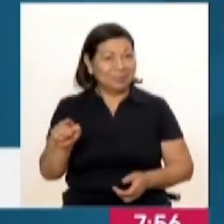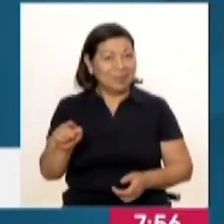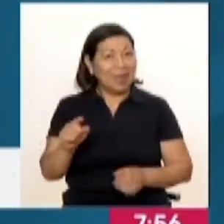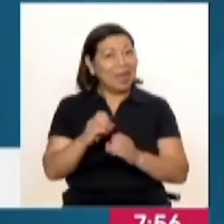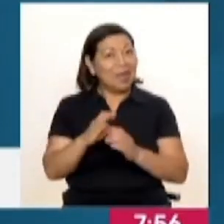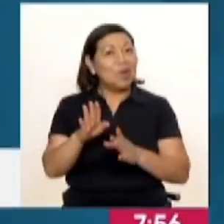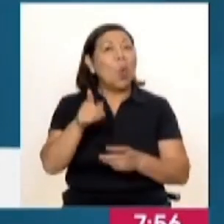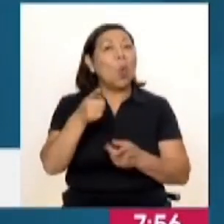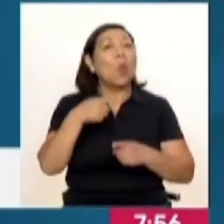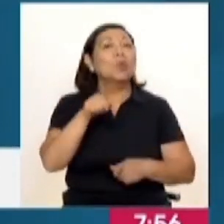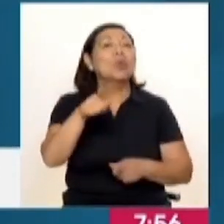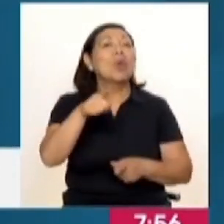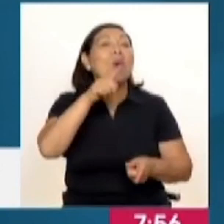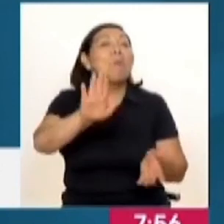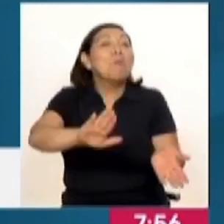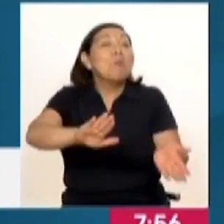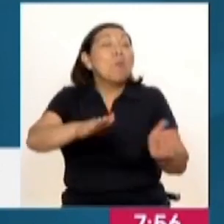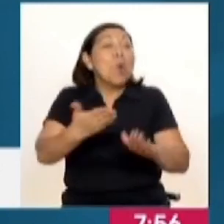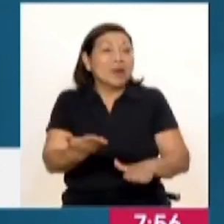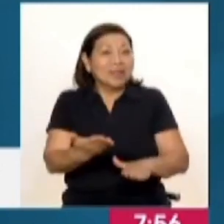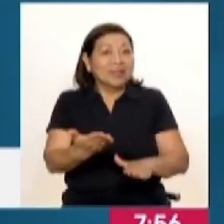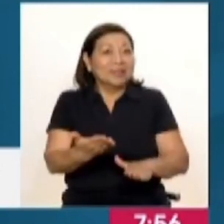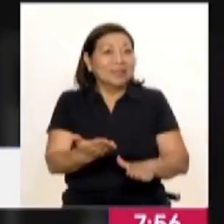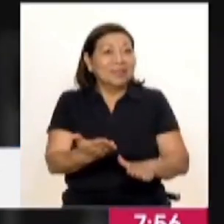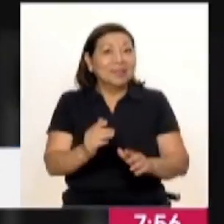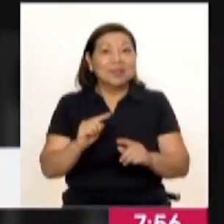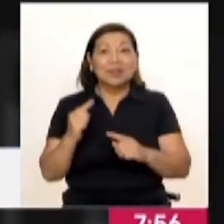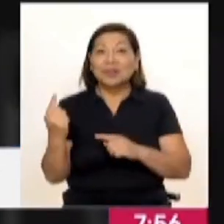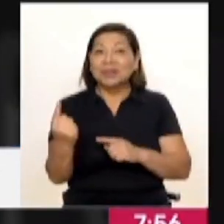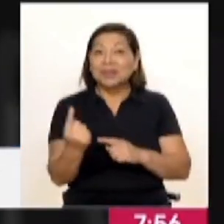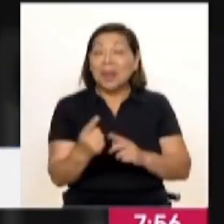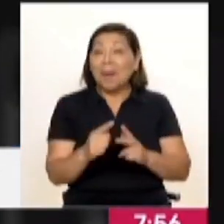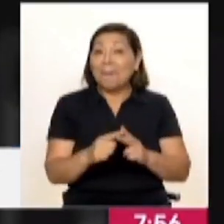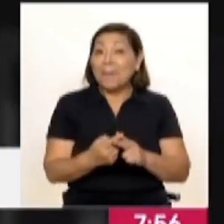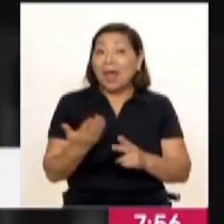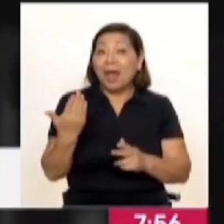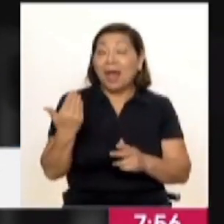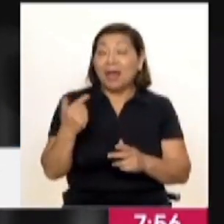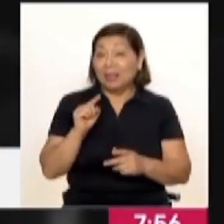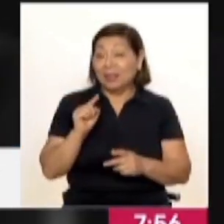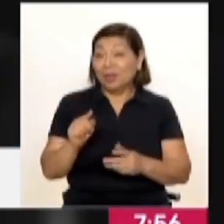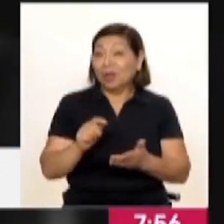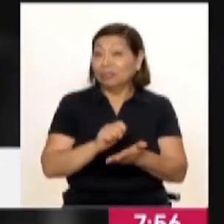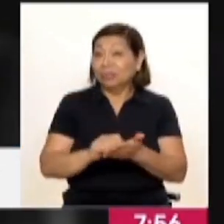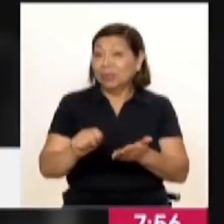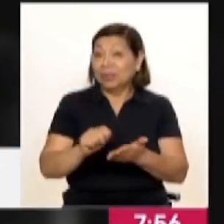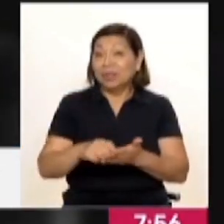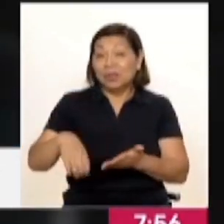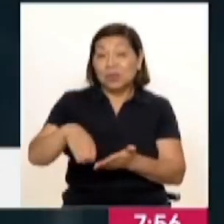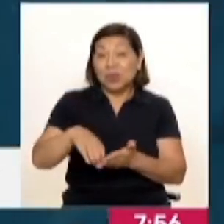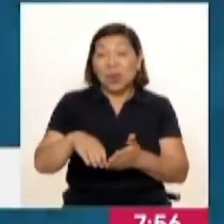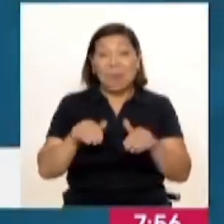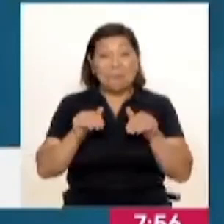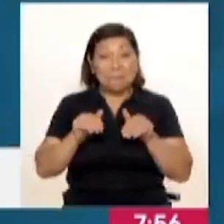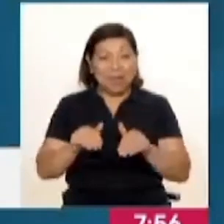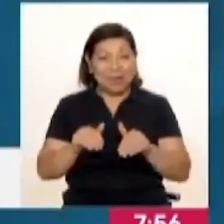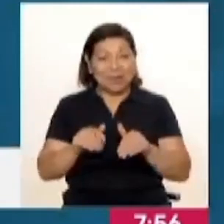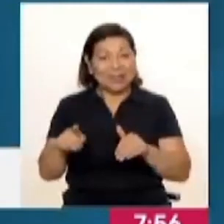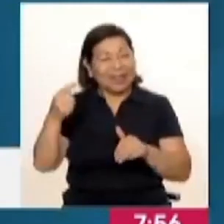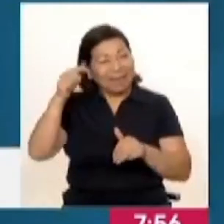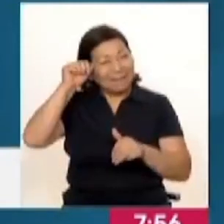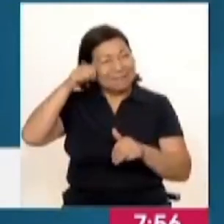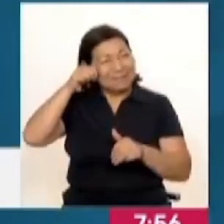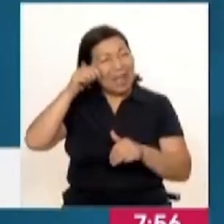en el día de su muerte se cierra así un círculo que empezó cuando Vargas llosa escribió la ciudad y los perros mientras